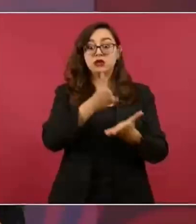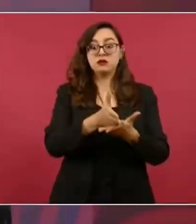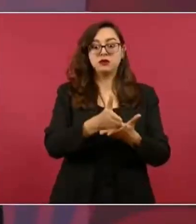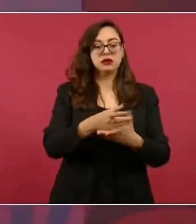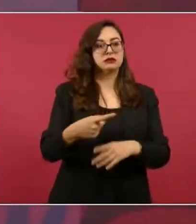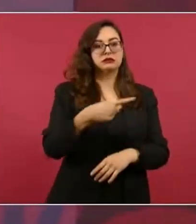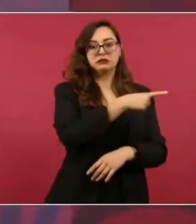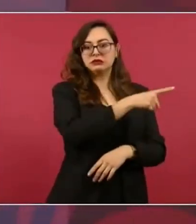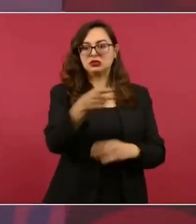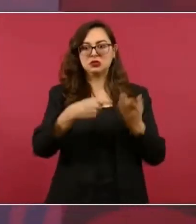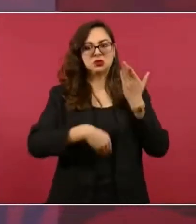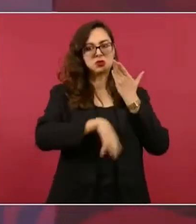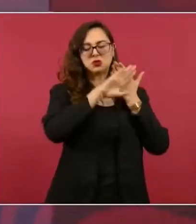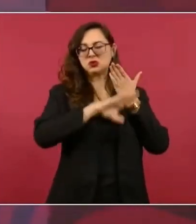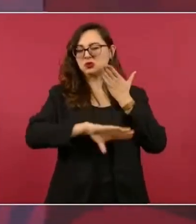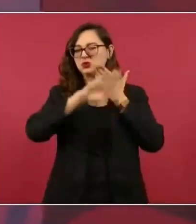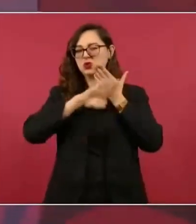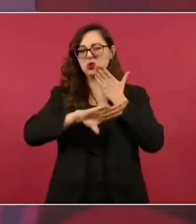tremenda,